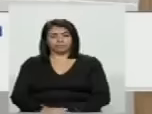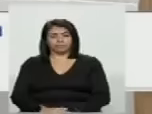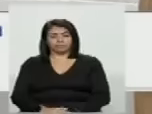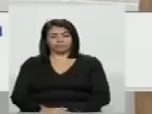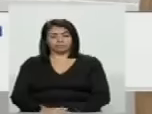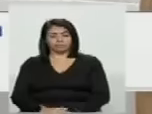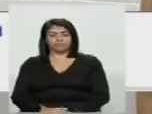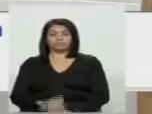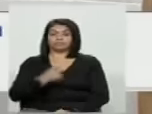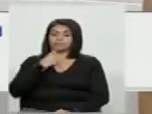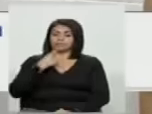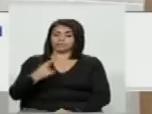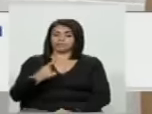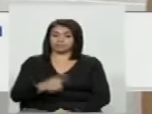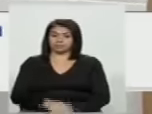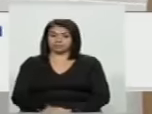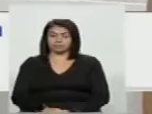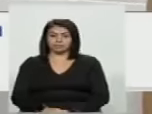Y uno dice,